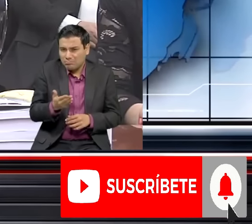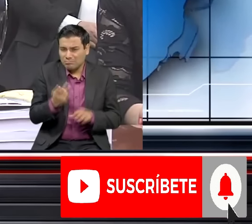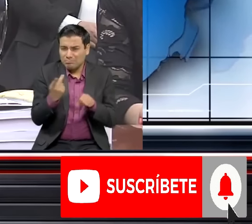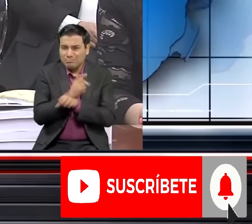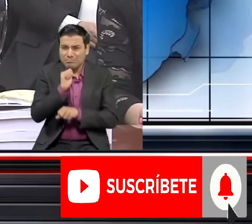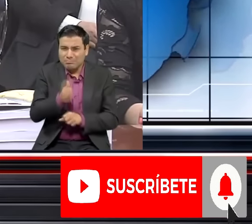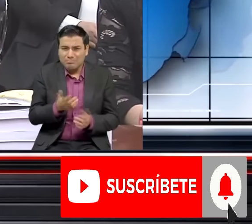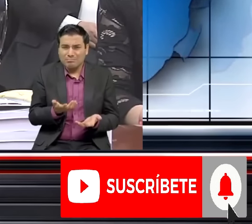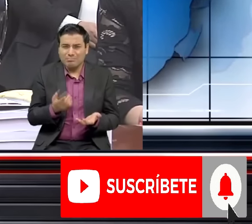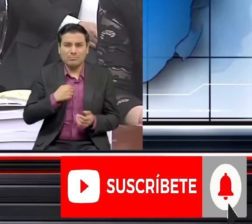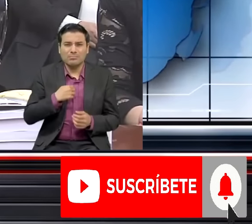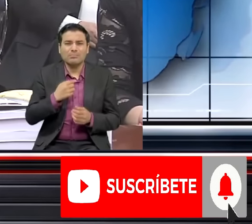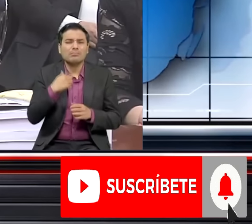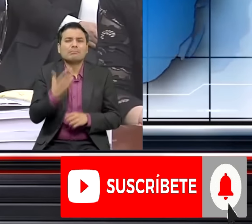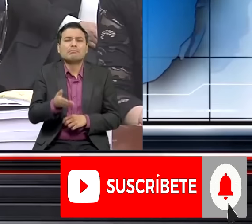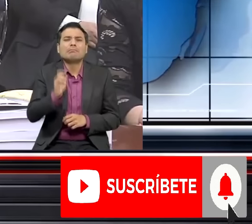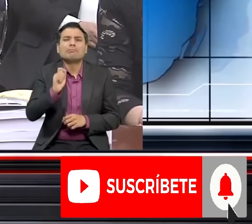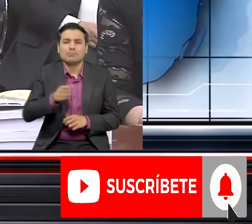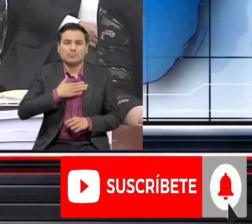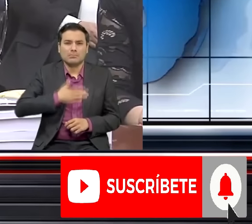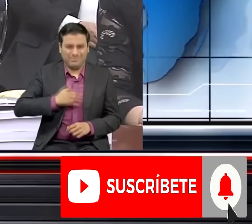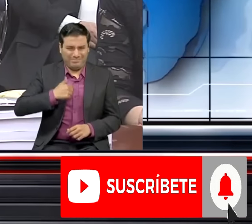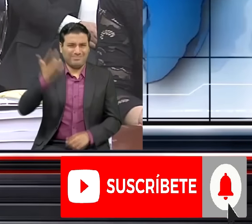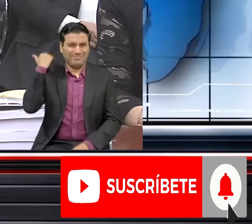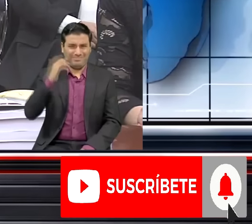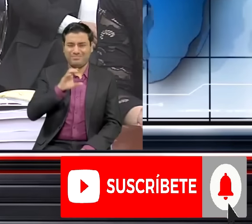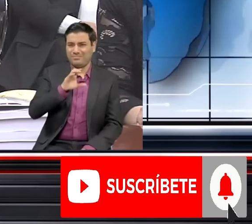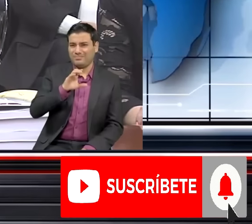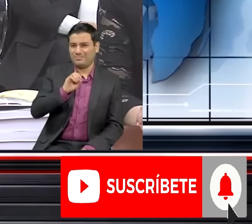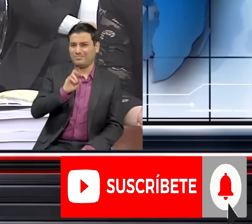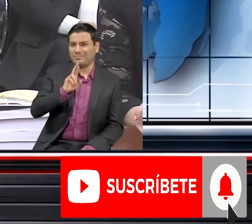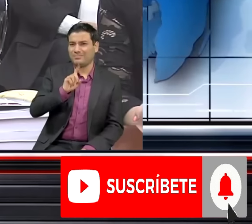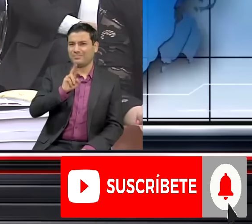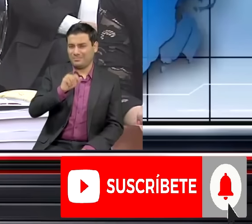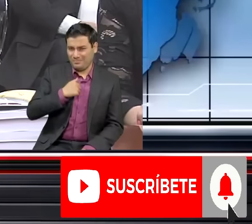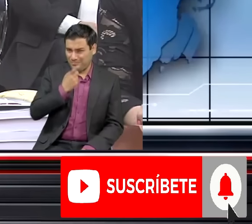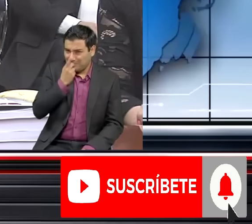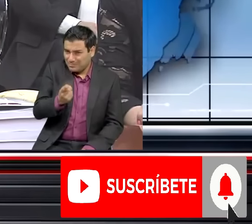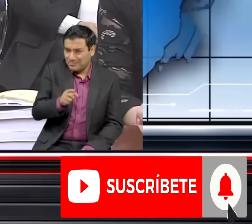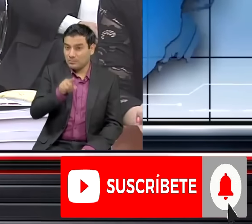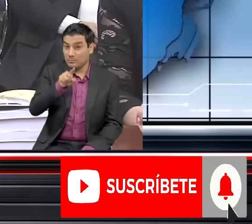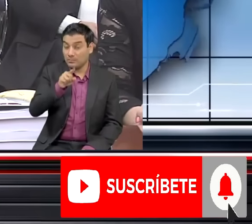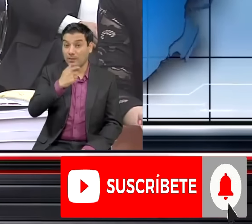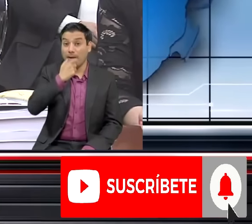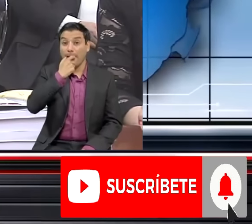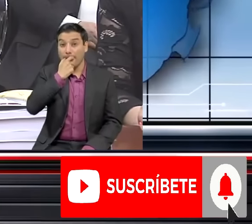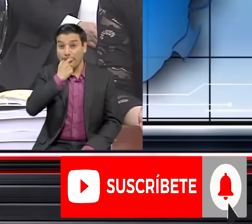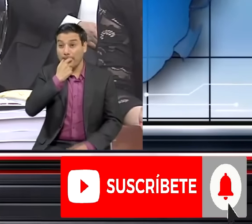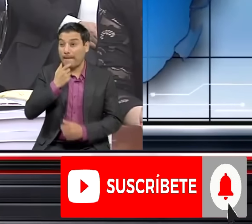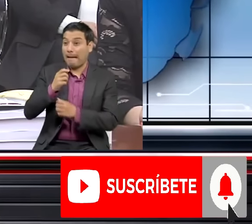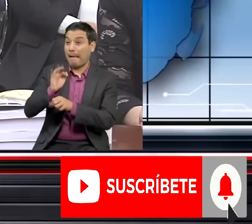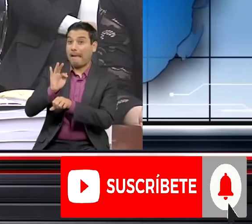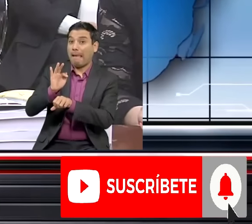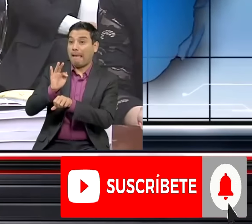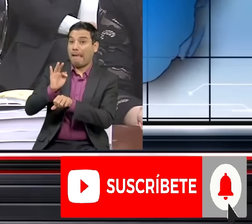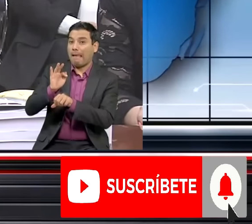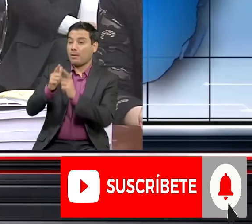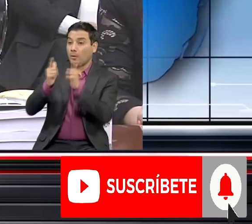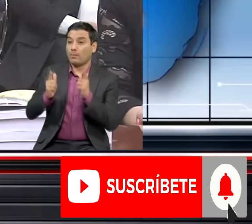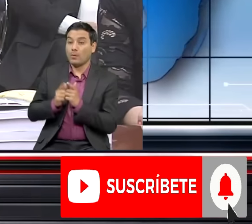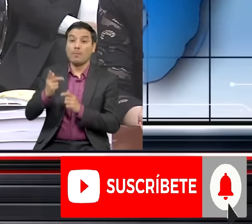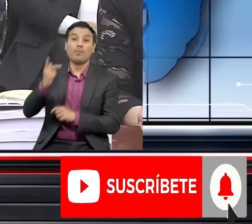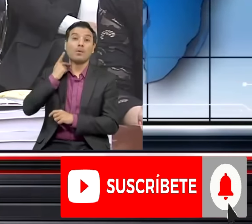reclamé en alguna comparecencia a Lorenzo Córdoba. Dije, no eres ni siquiera un árbitro vendido, eres un jugador del otro equipo y acaba